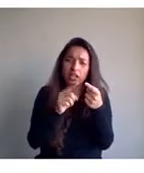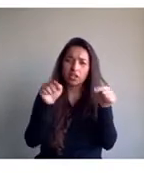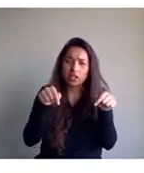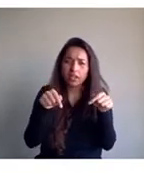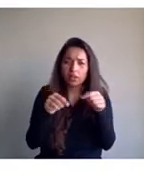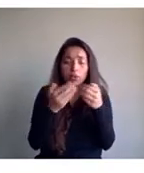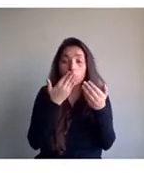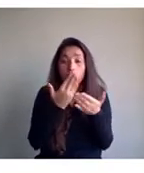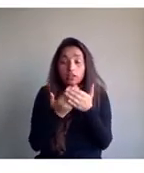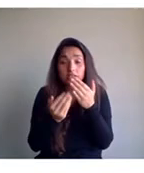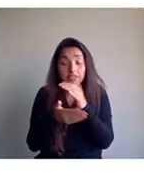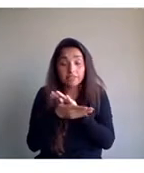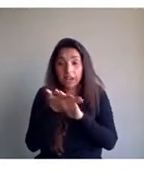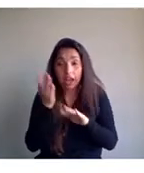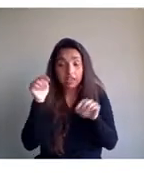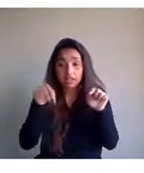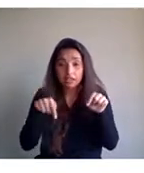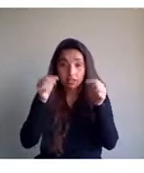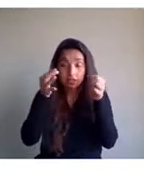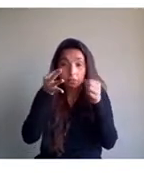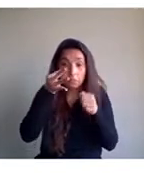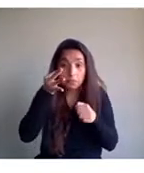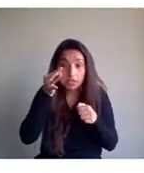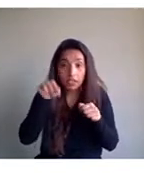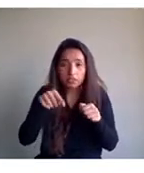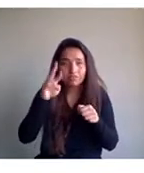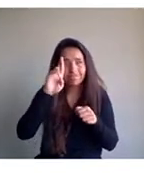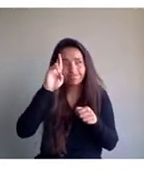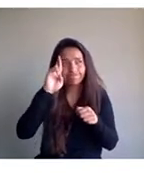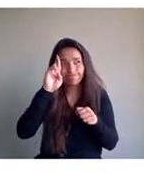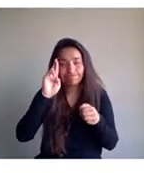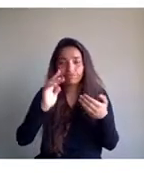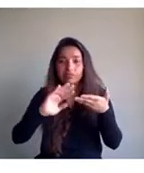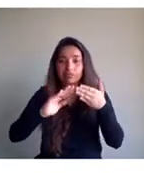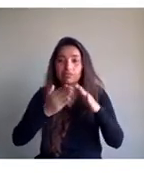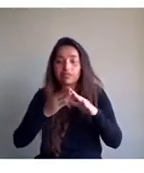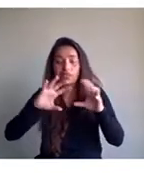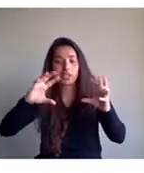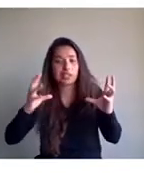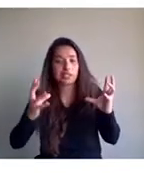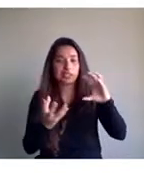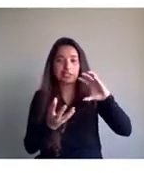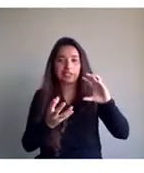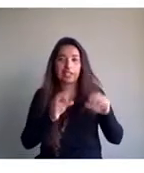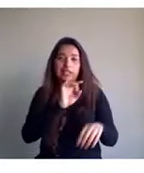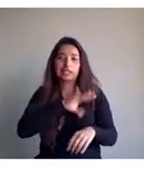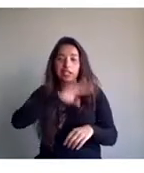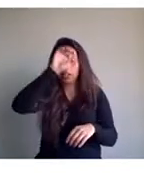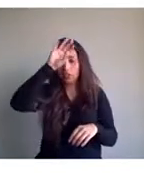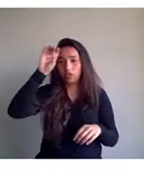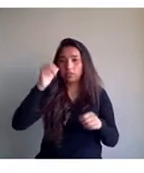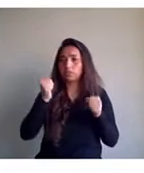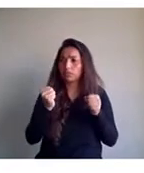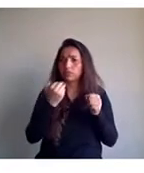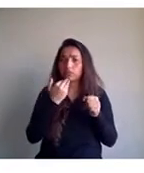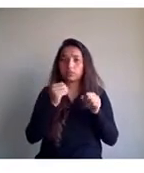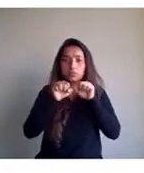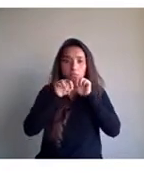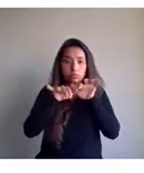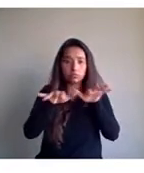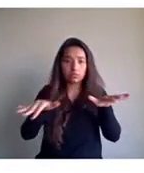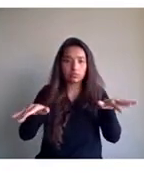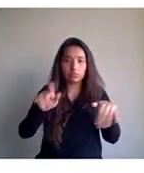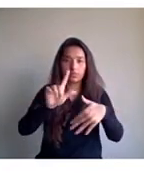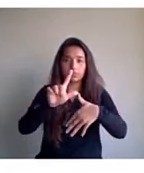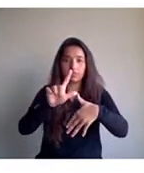muy concretas a nivel de la cooperación global entre colombia y chile que podamos expandir al resto de américa latina un